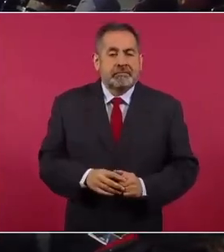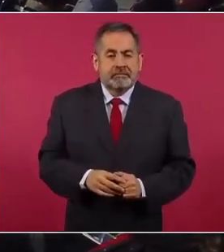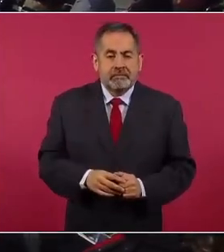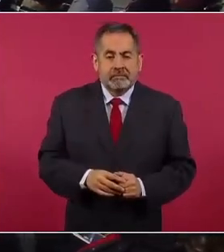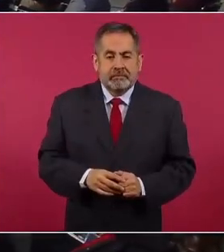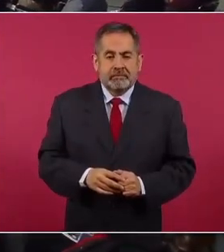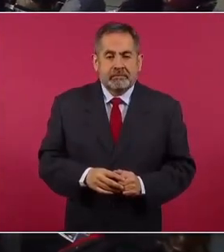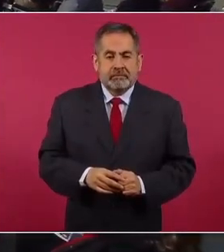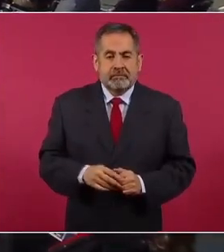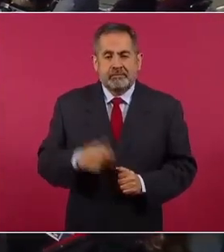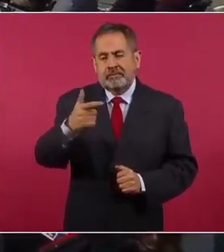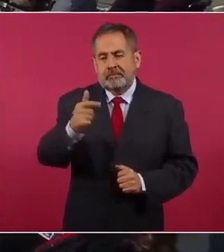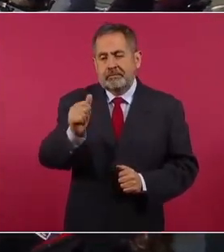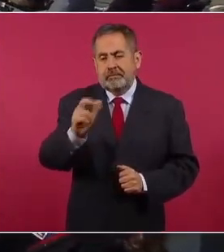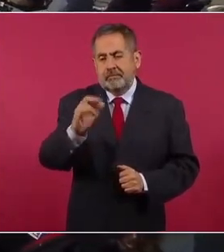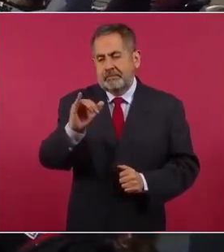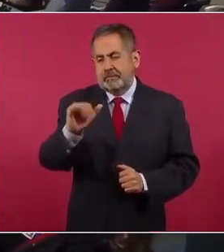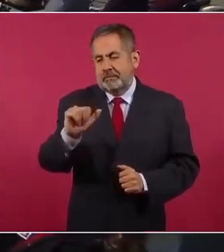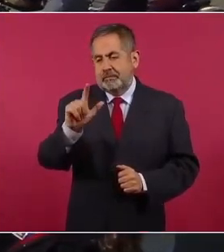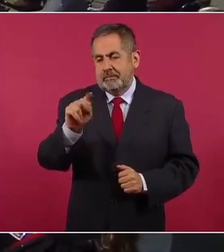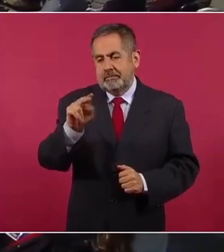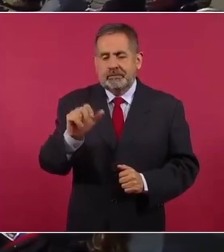el caso de García Luna